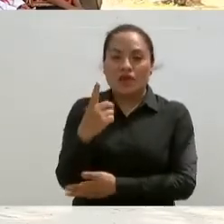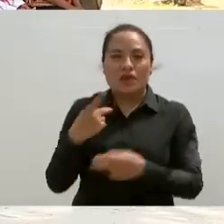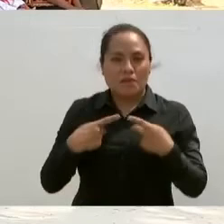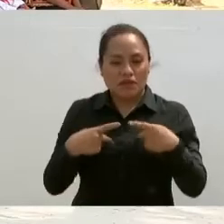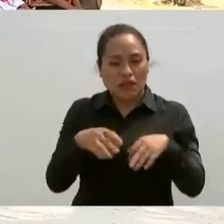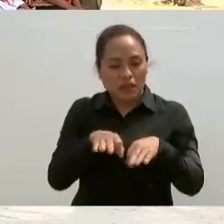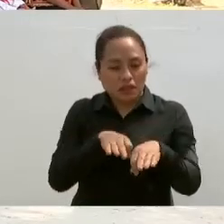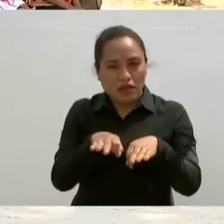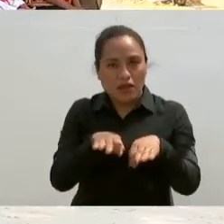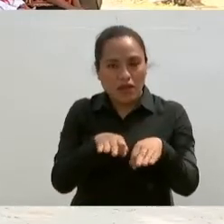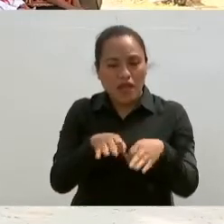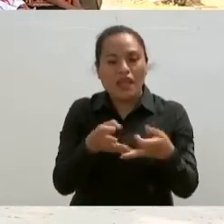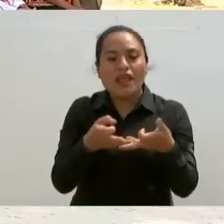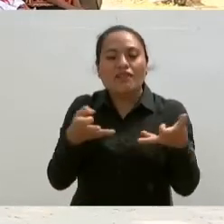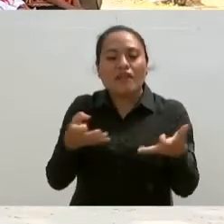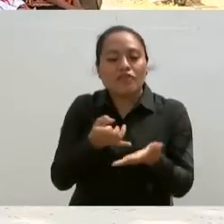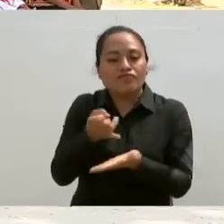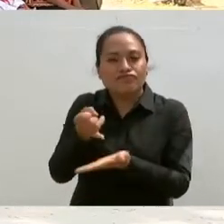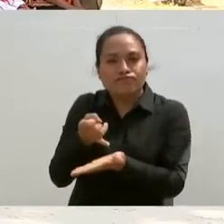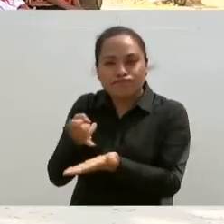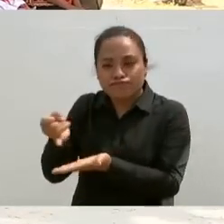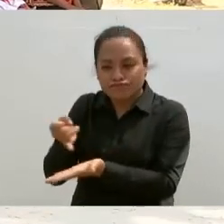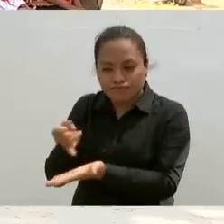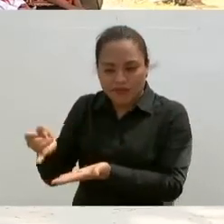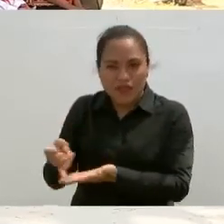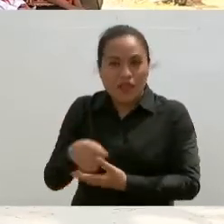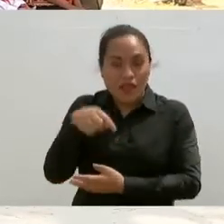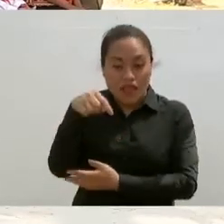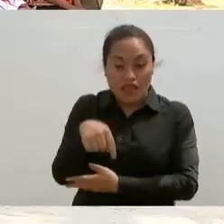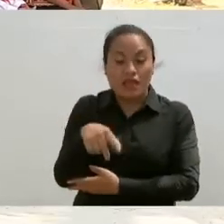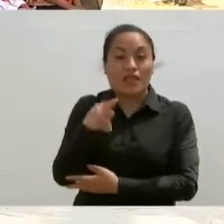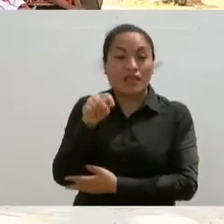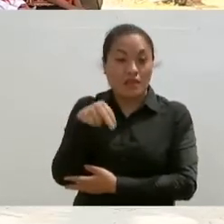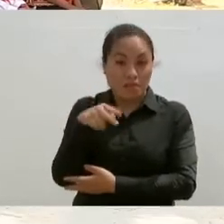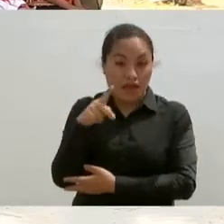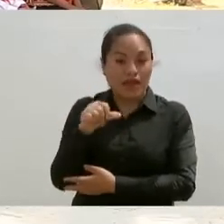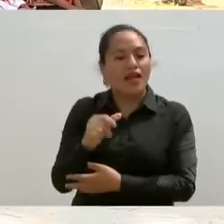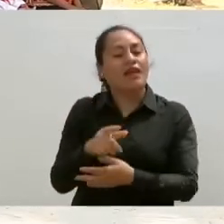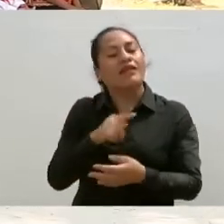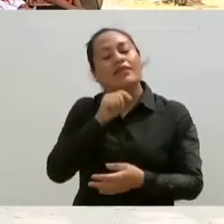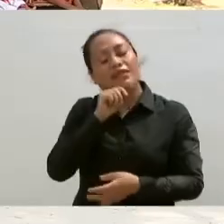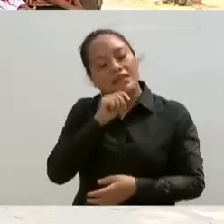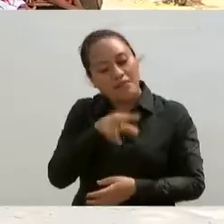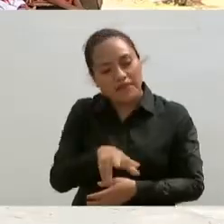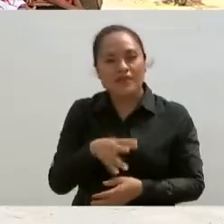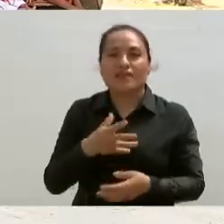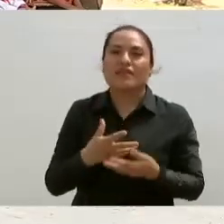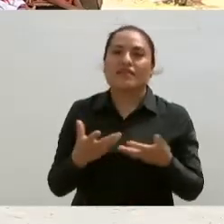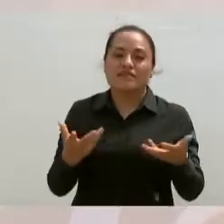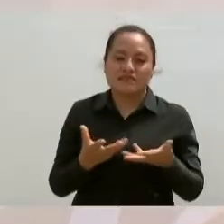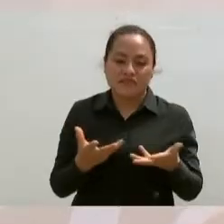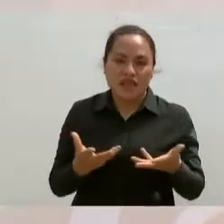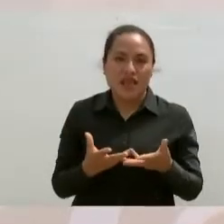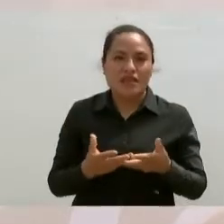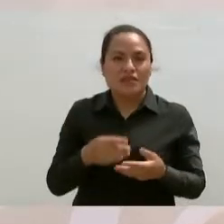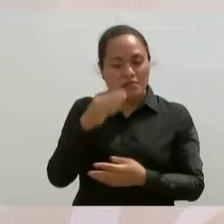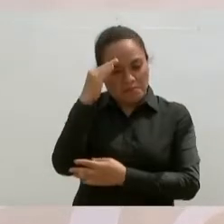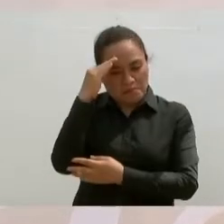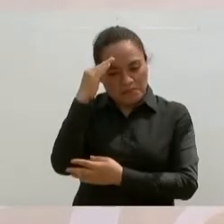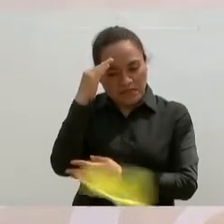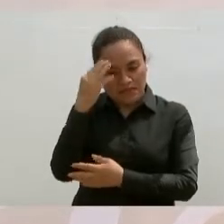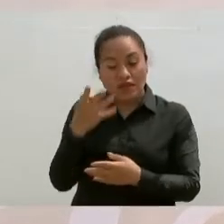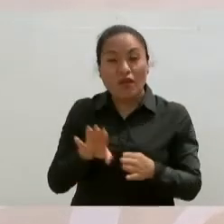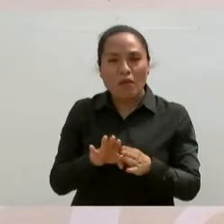productores. Aquí, en Tapana, está programado que se va